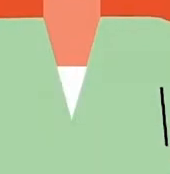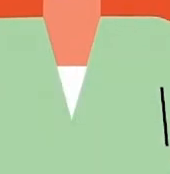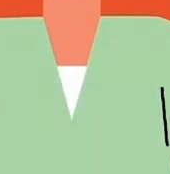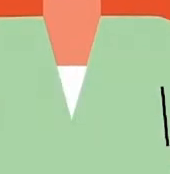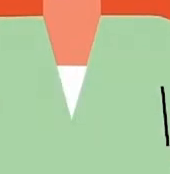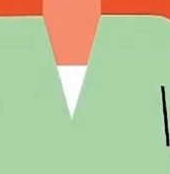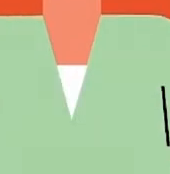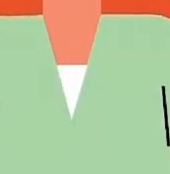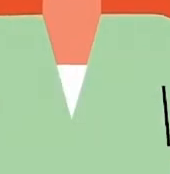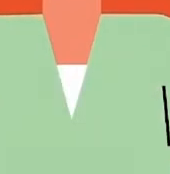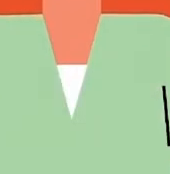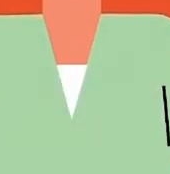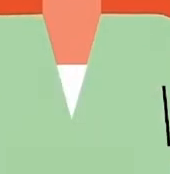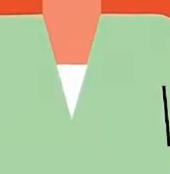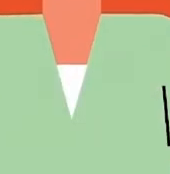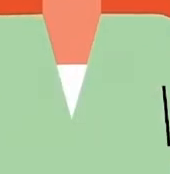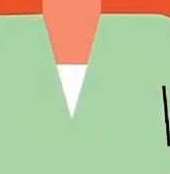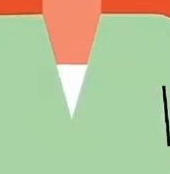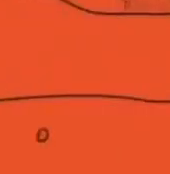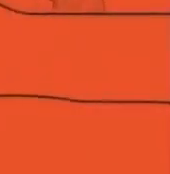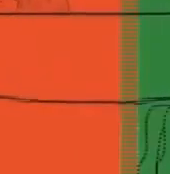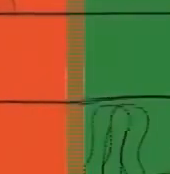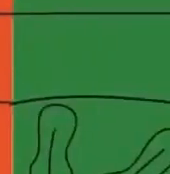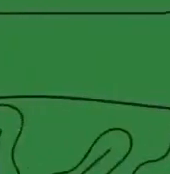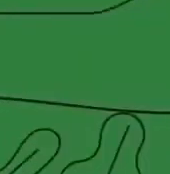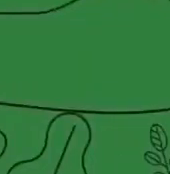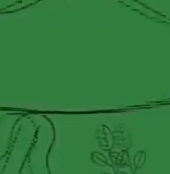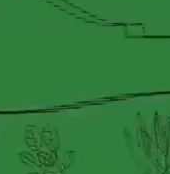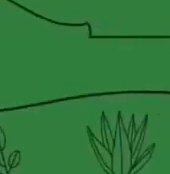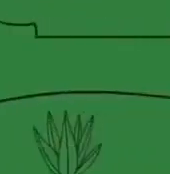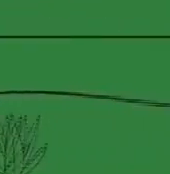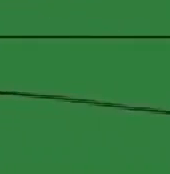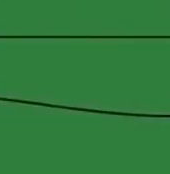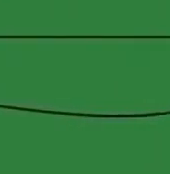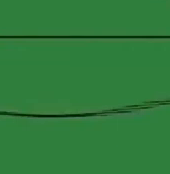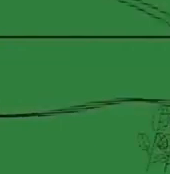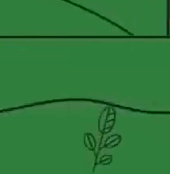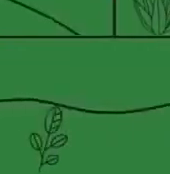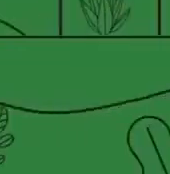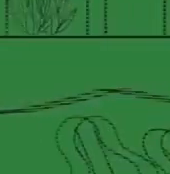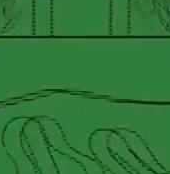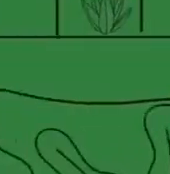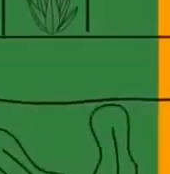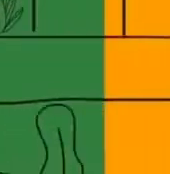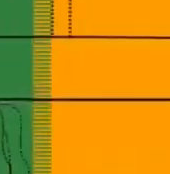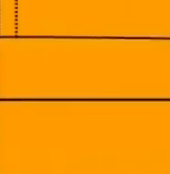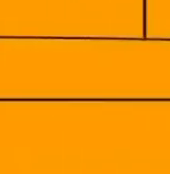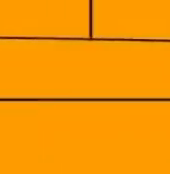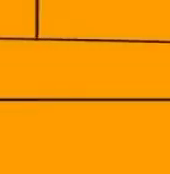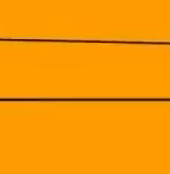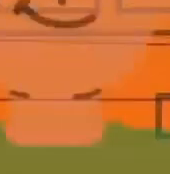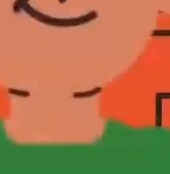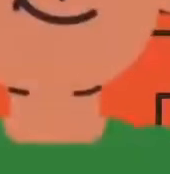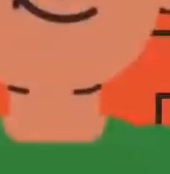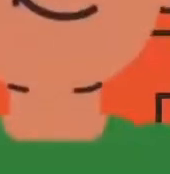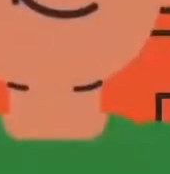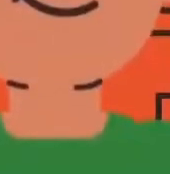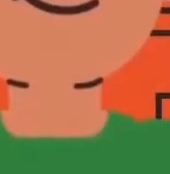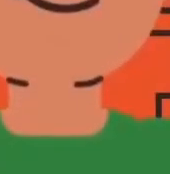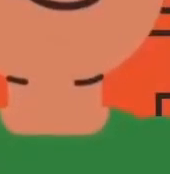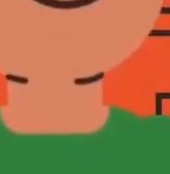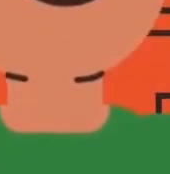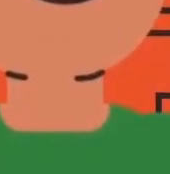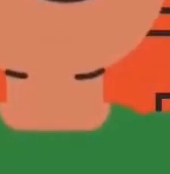sensibilidad, vocación y humanismo. Esto es más que un simple trabajo. Es una oportunidad de servir. Es